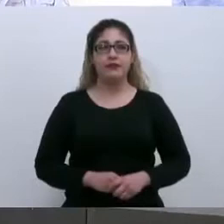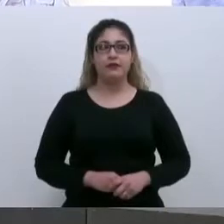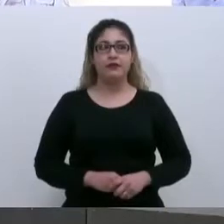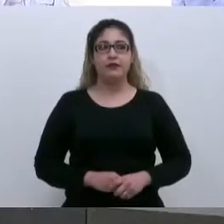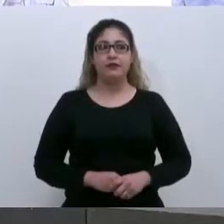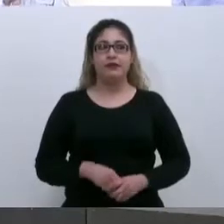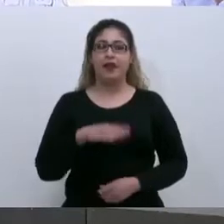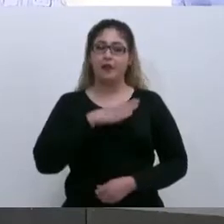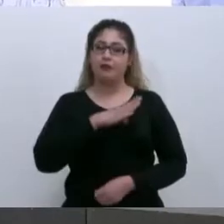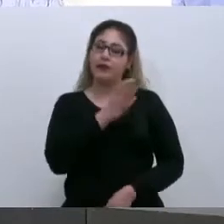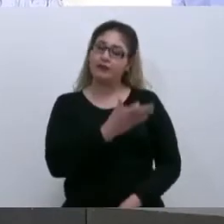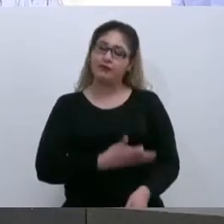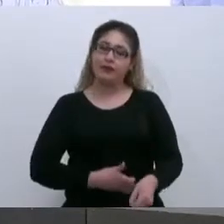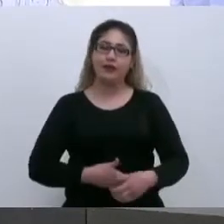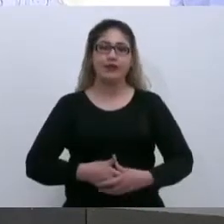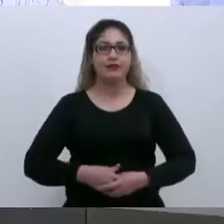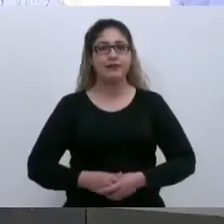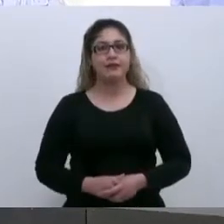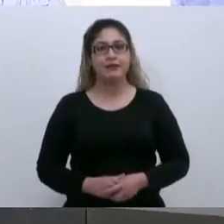Muy buenas tardes.